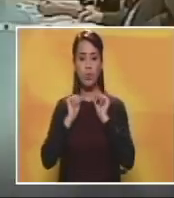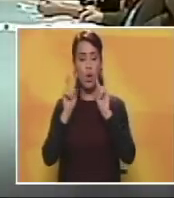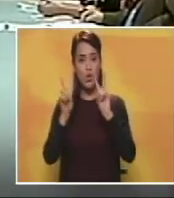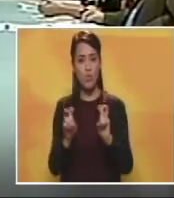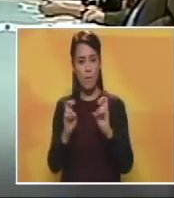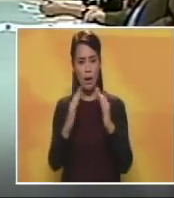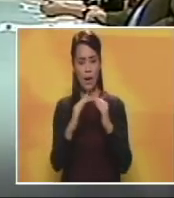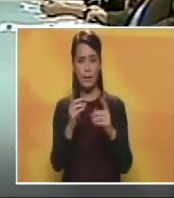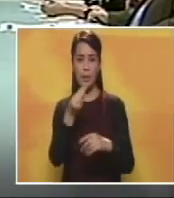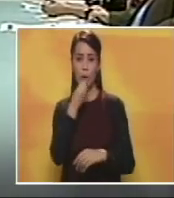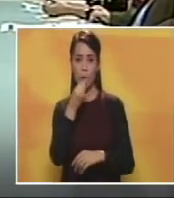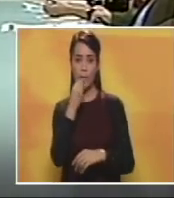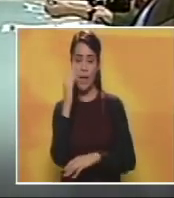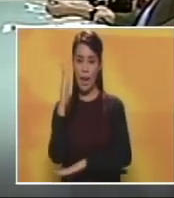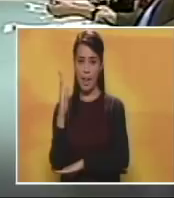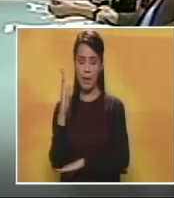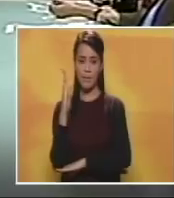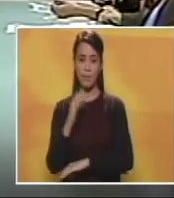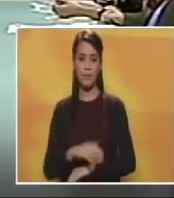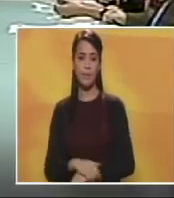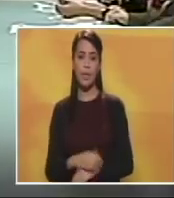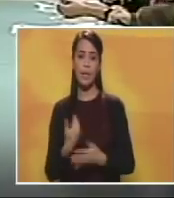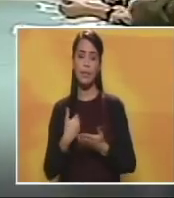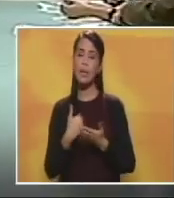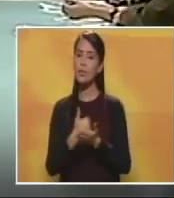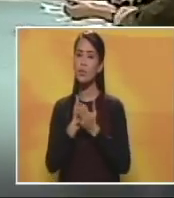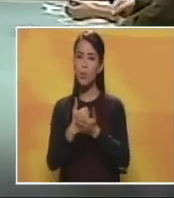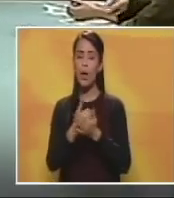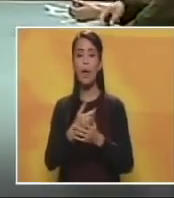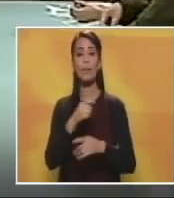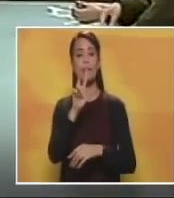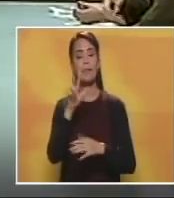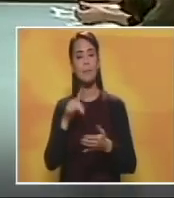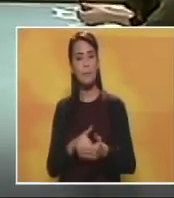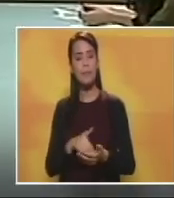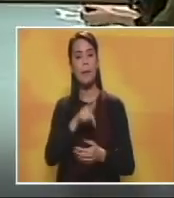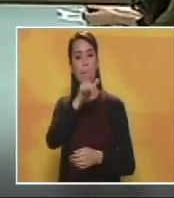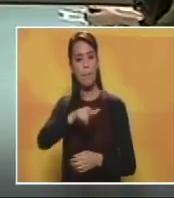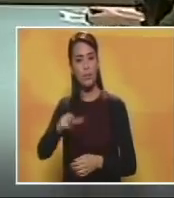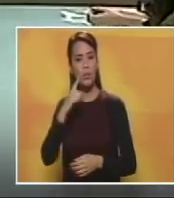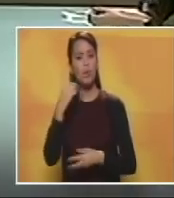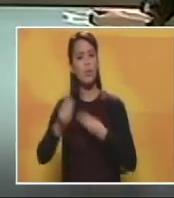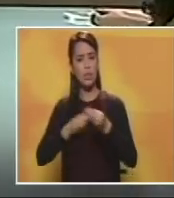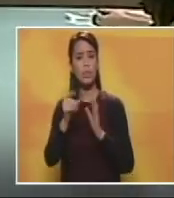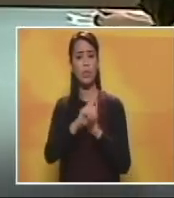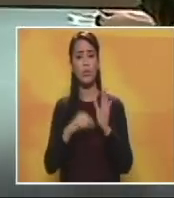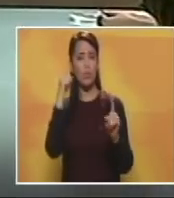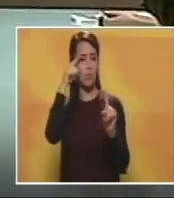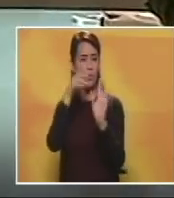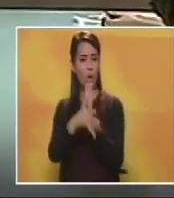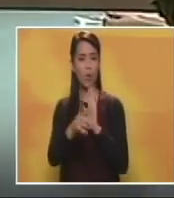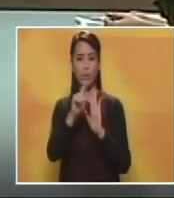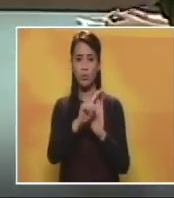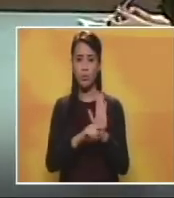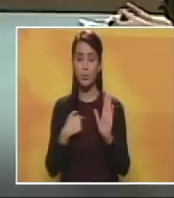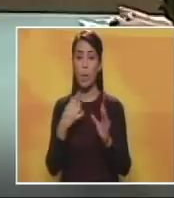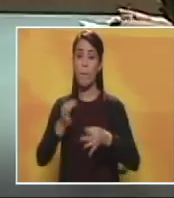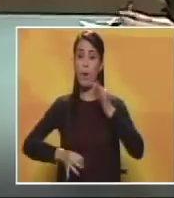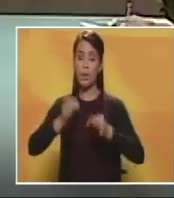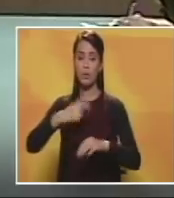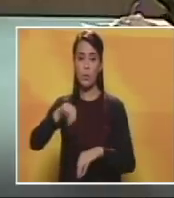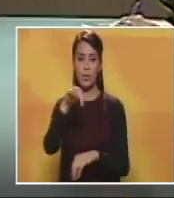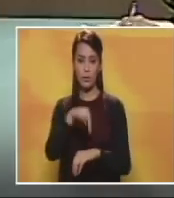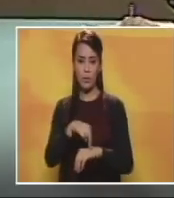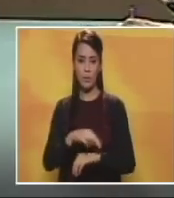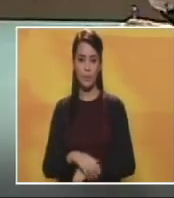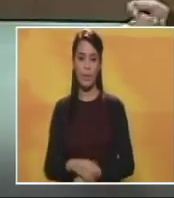casa de alimentación en el estado Lara que beneficiará a 3.000 personas y aseveró que está cumpliendo con los objetivos planteados por el Ejecutivo